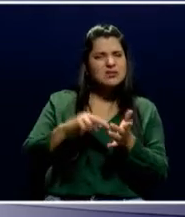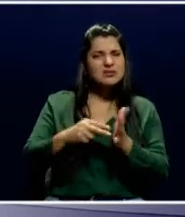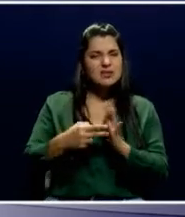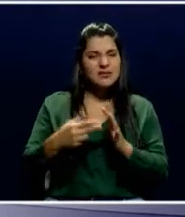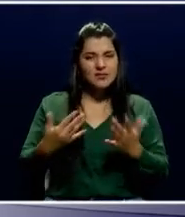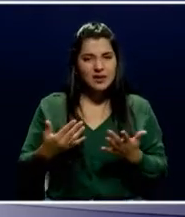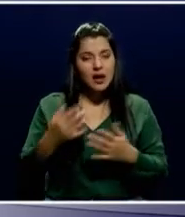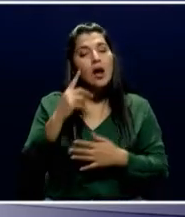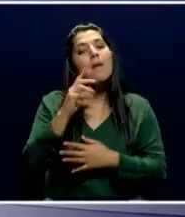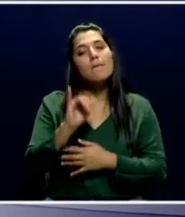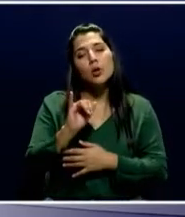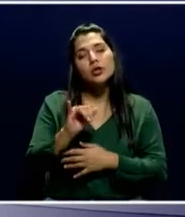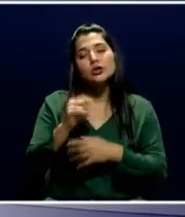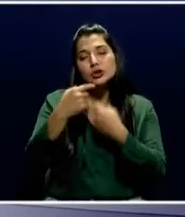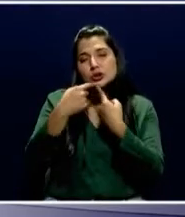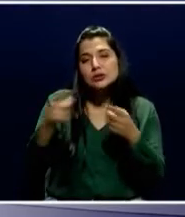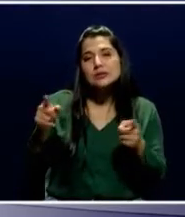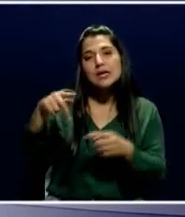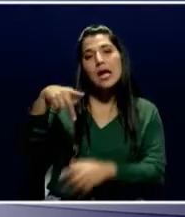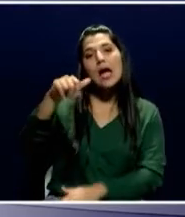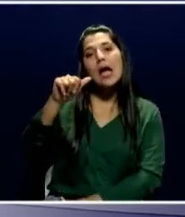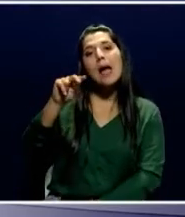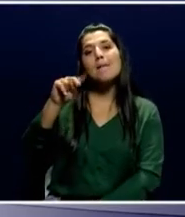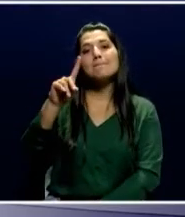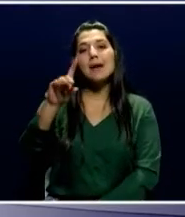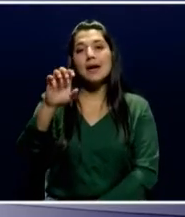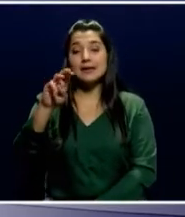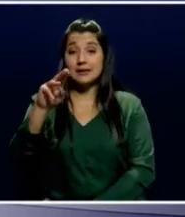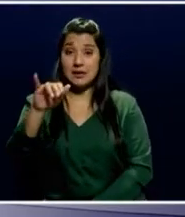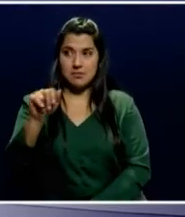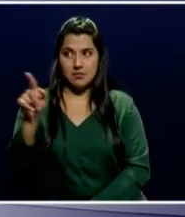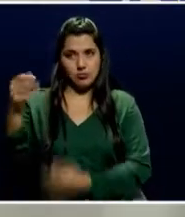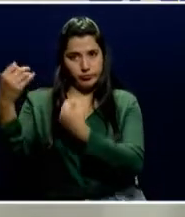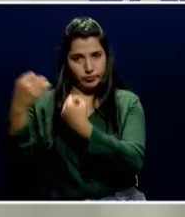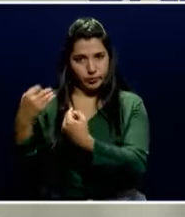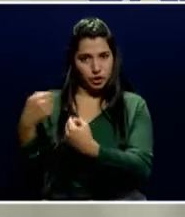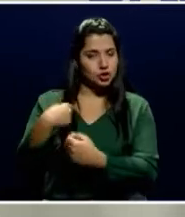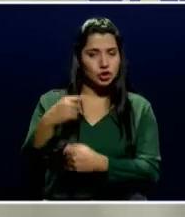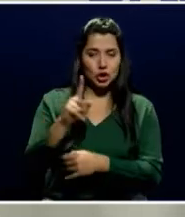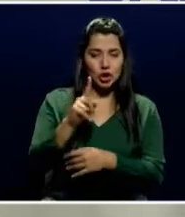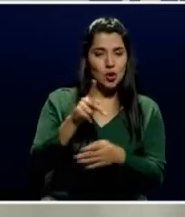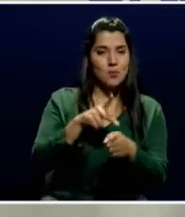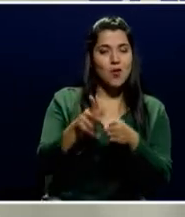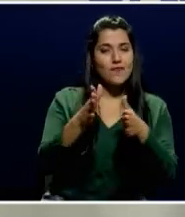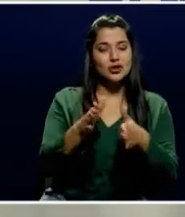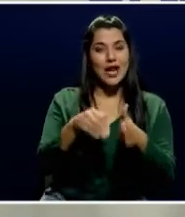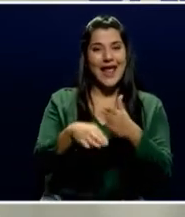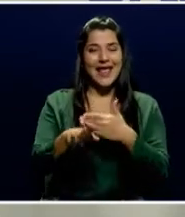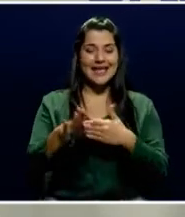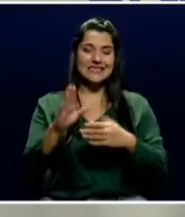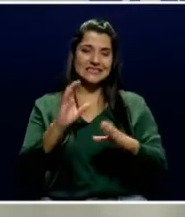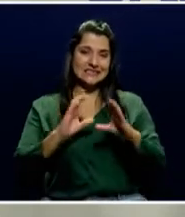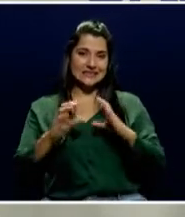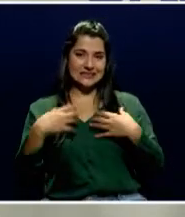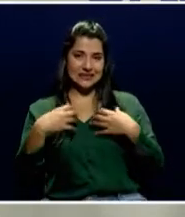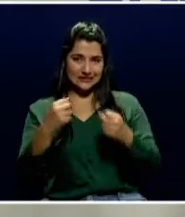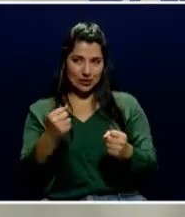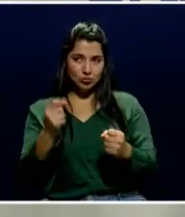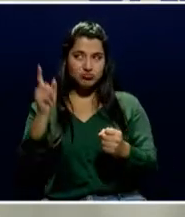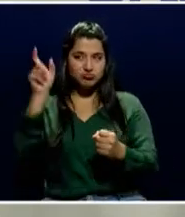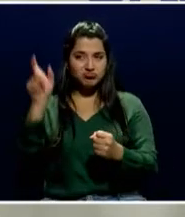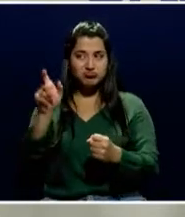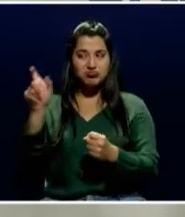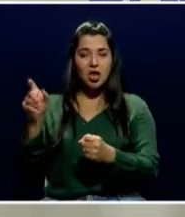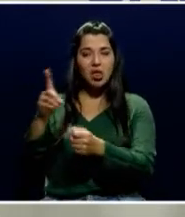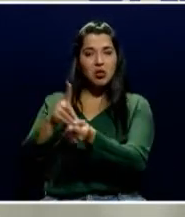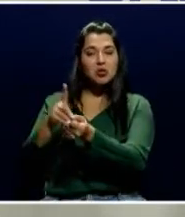la declaración de pandemia. Según lo que me explican, yo no soy profesional de las ciencias de la salud, entonces en algunos casos pues